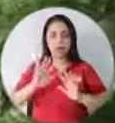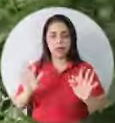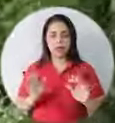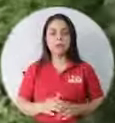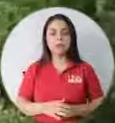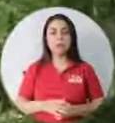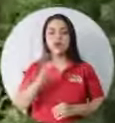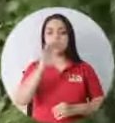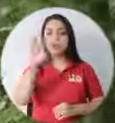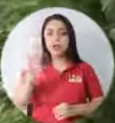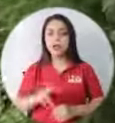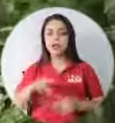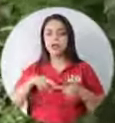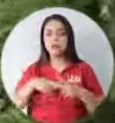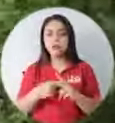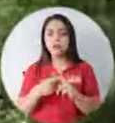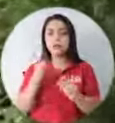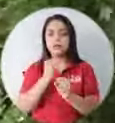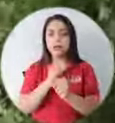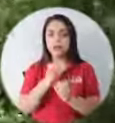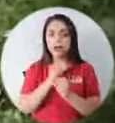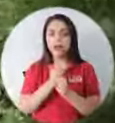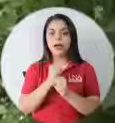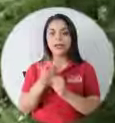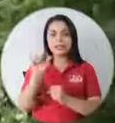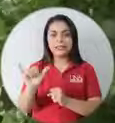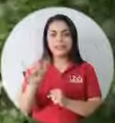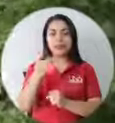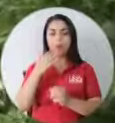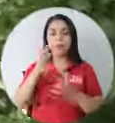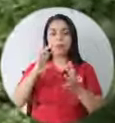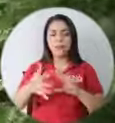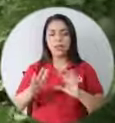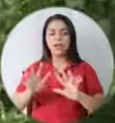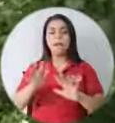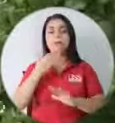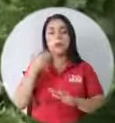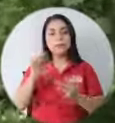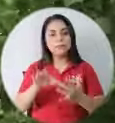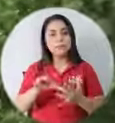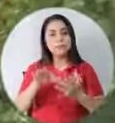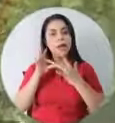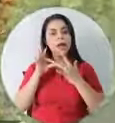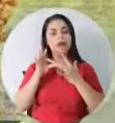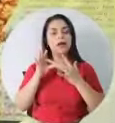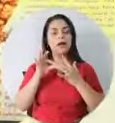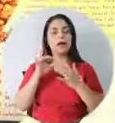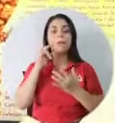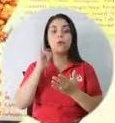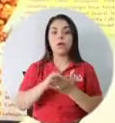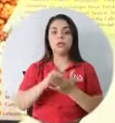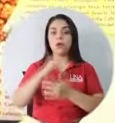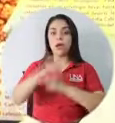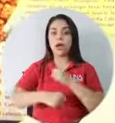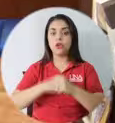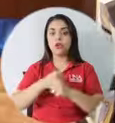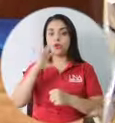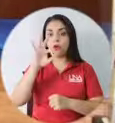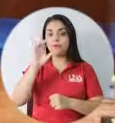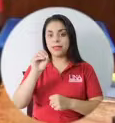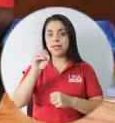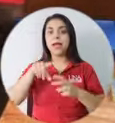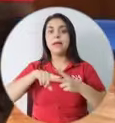café. Costa Rica empezó a trabajar fuertemente por eso, para cambiar y volvernos en un mercado de especialidad, y es precisamente